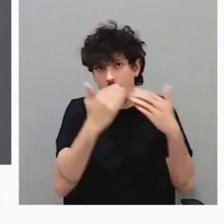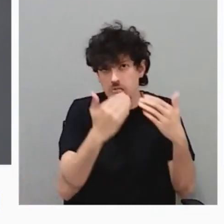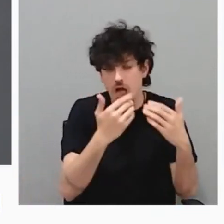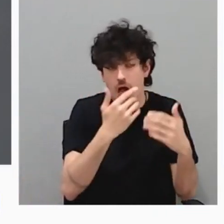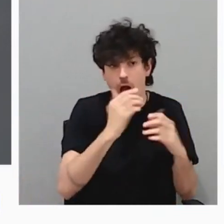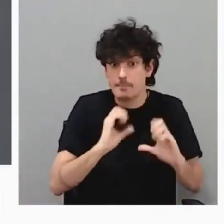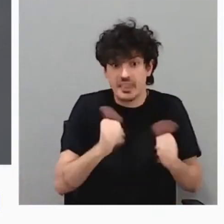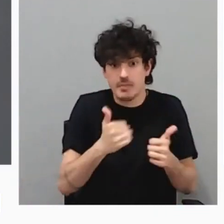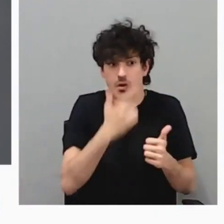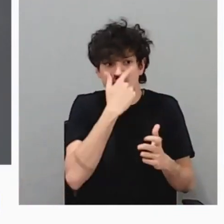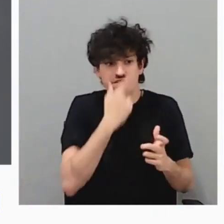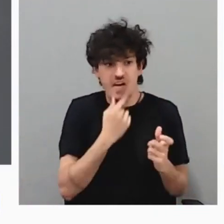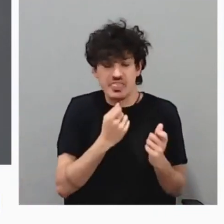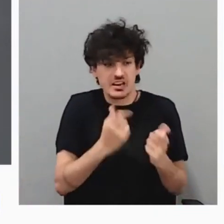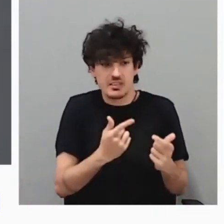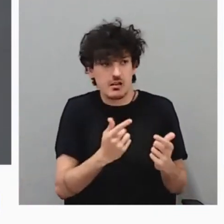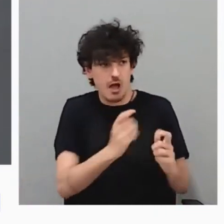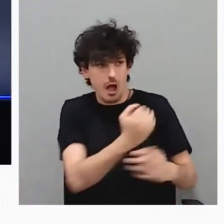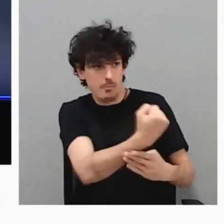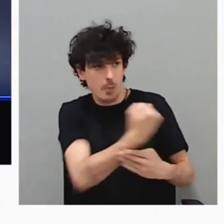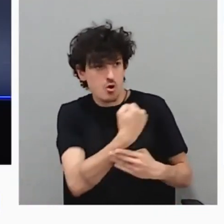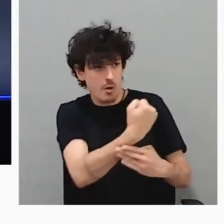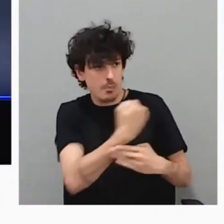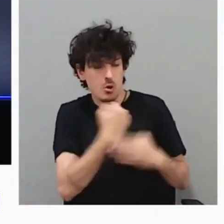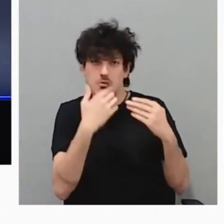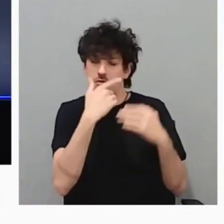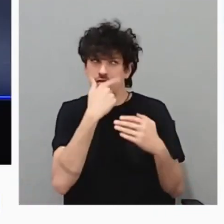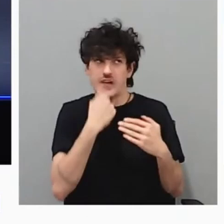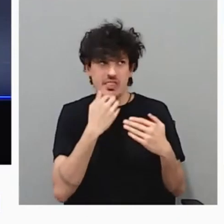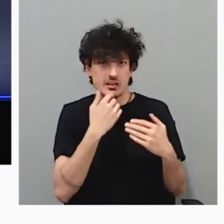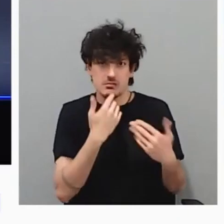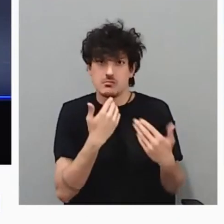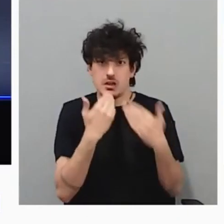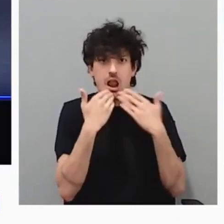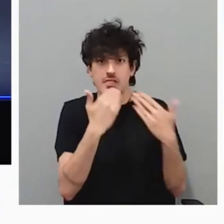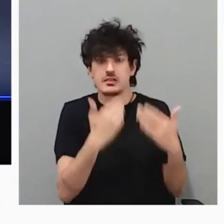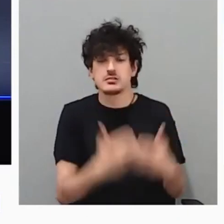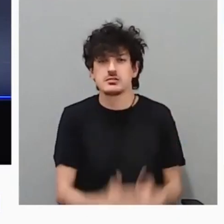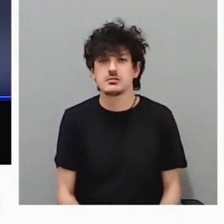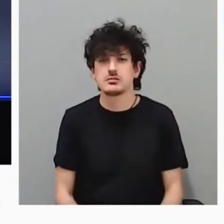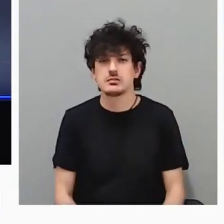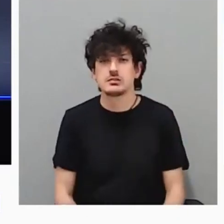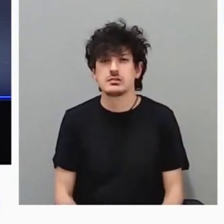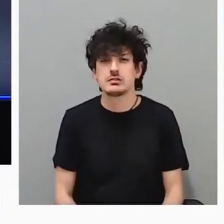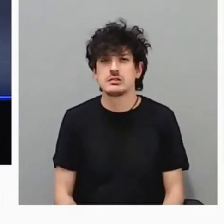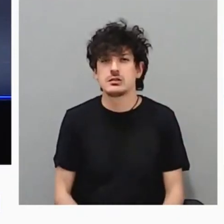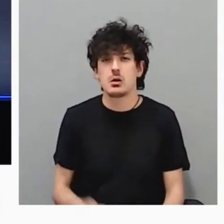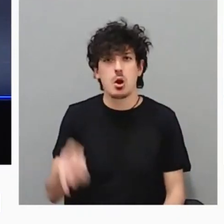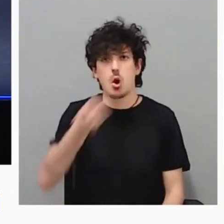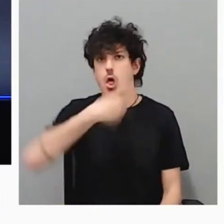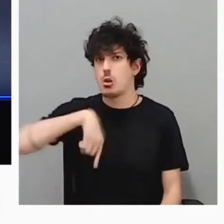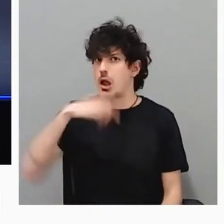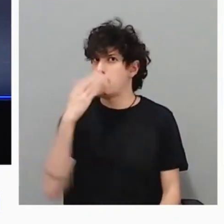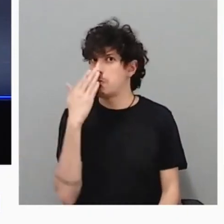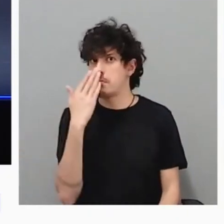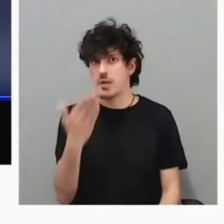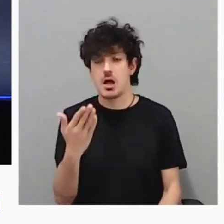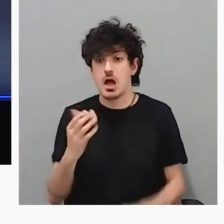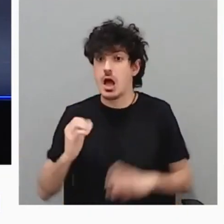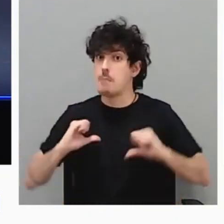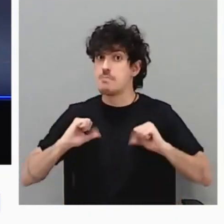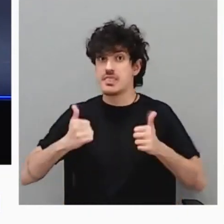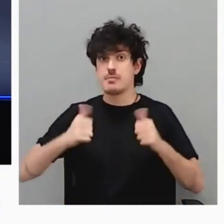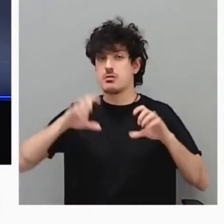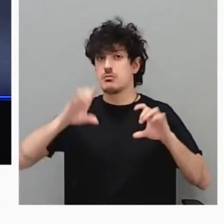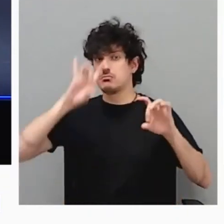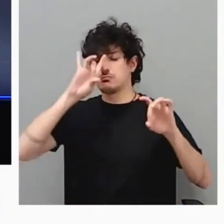principio. ¿Tenéis la misma experiencia, Fernando? Sí, nosotros la verdad es que nos sorprendimos inicialmente